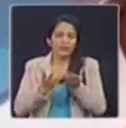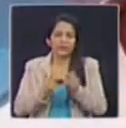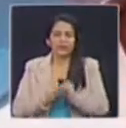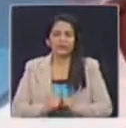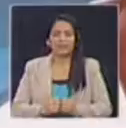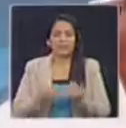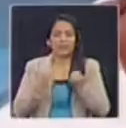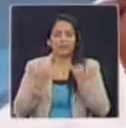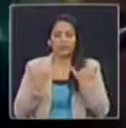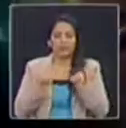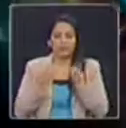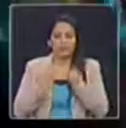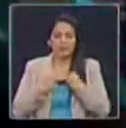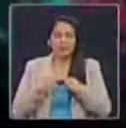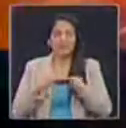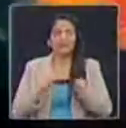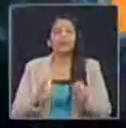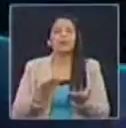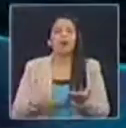ese título.